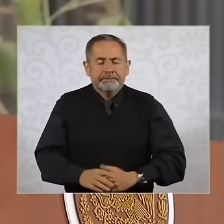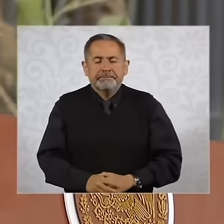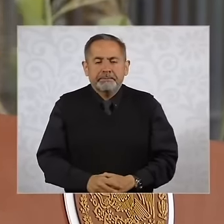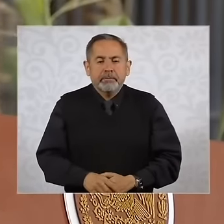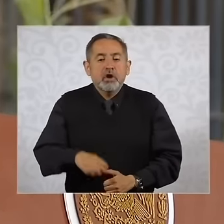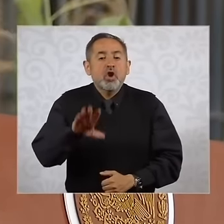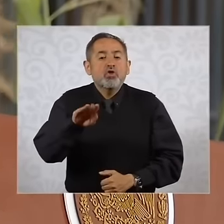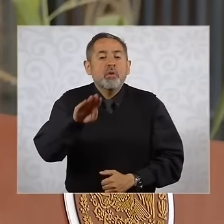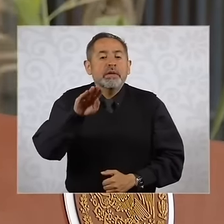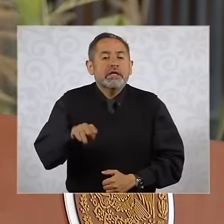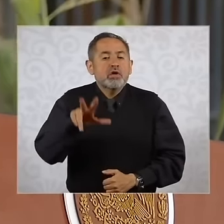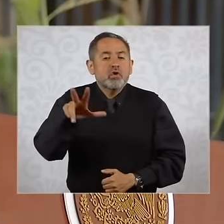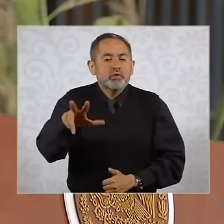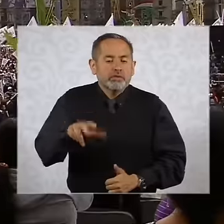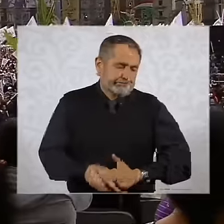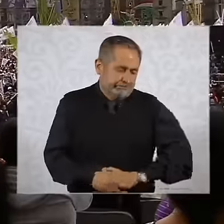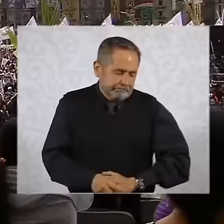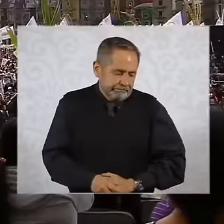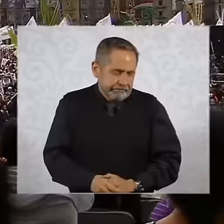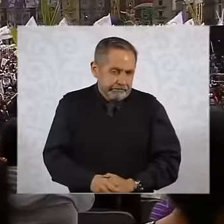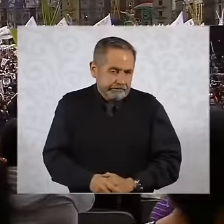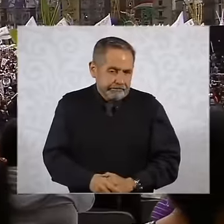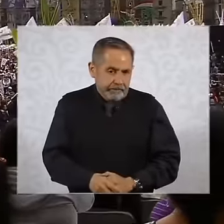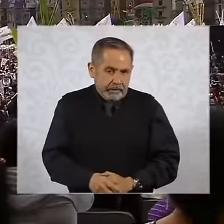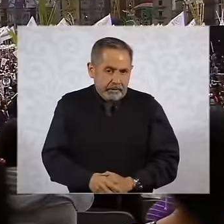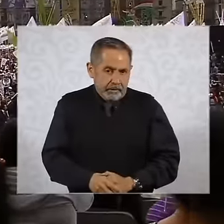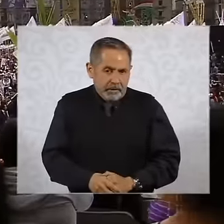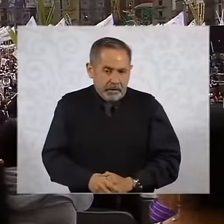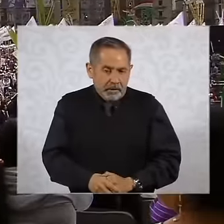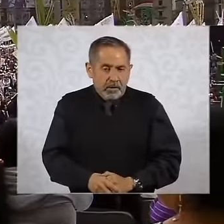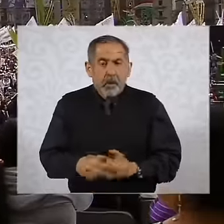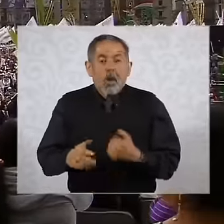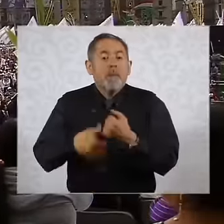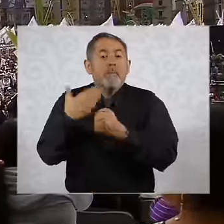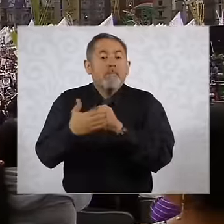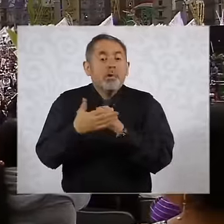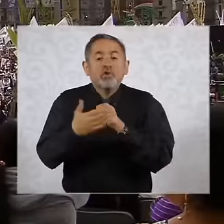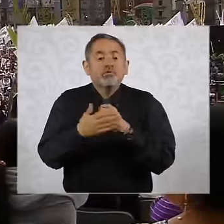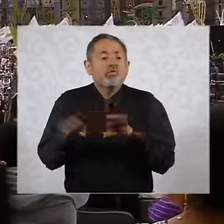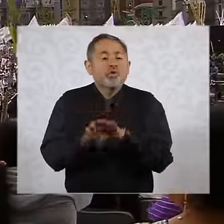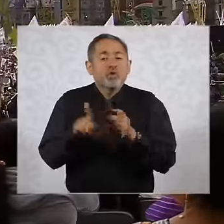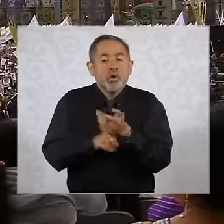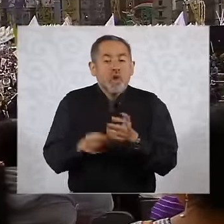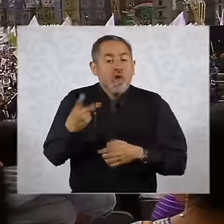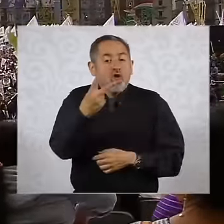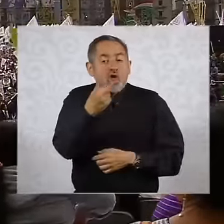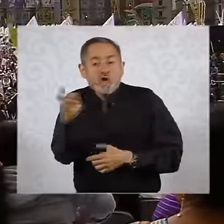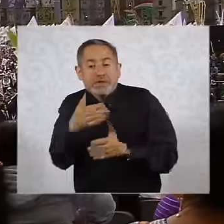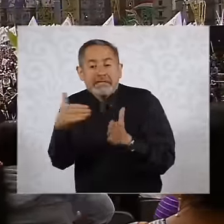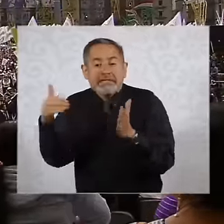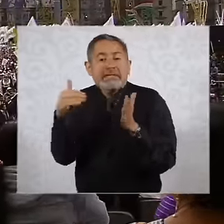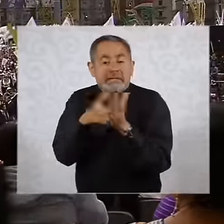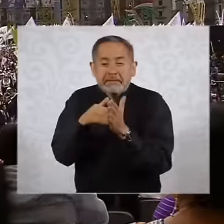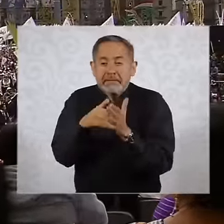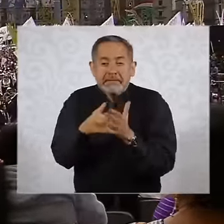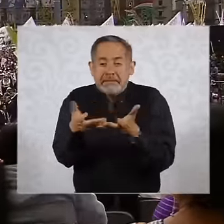98. Vamos a tecnificar más de 200.000 hectáreas de